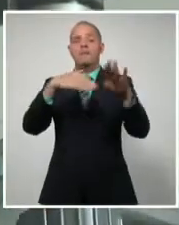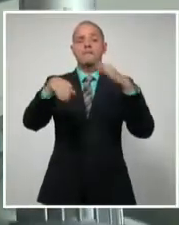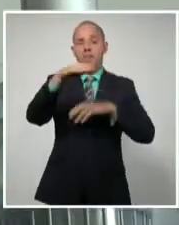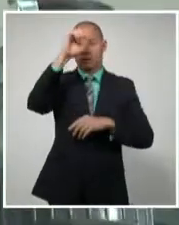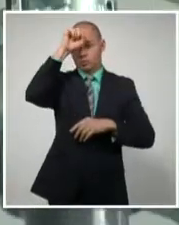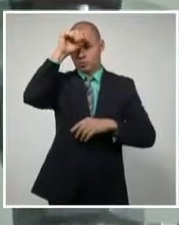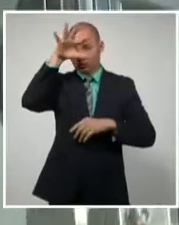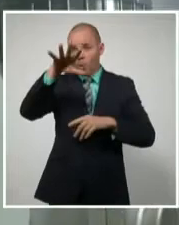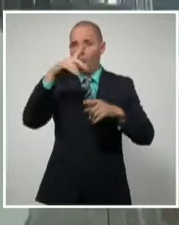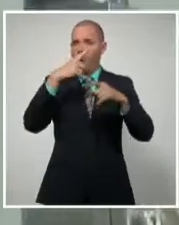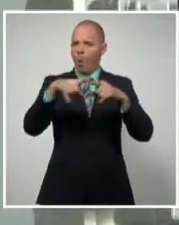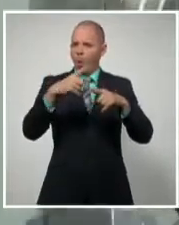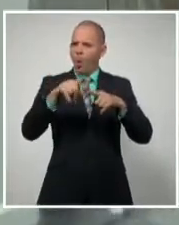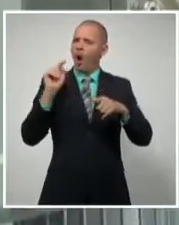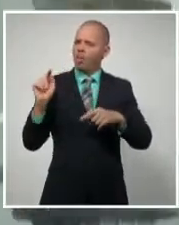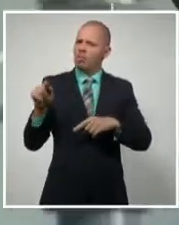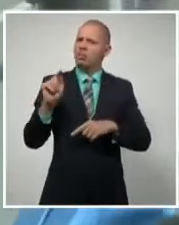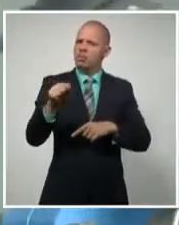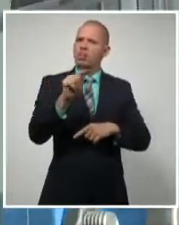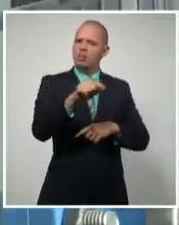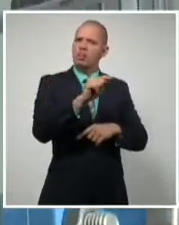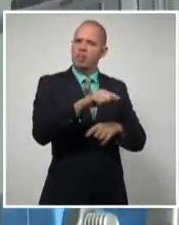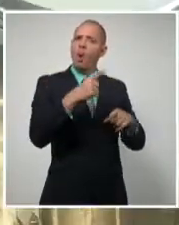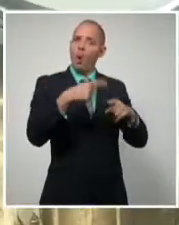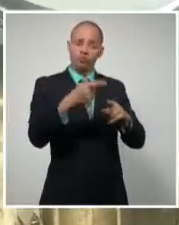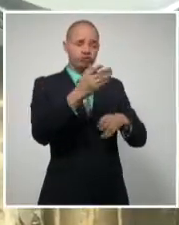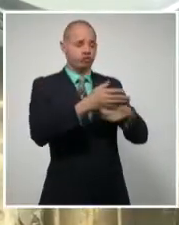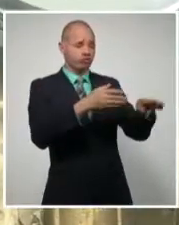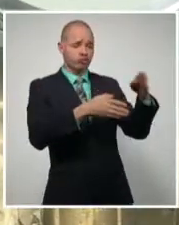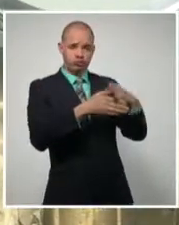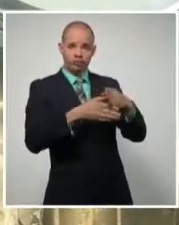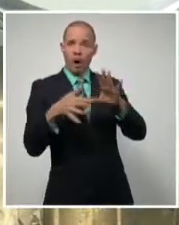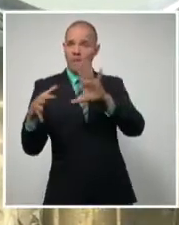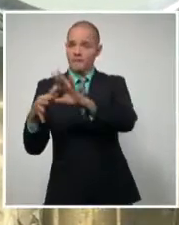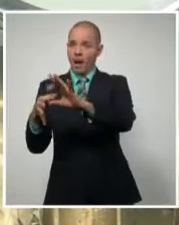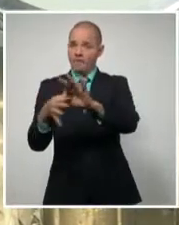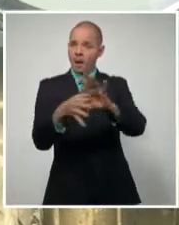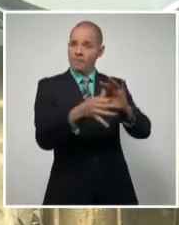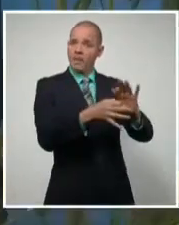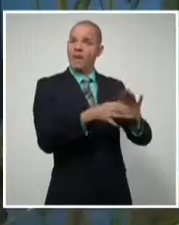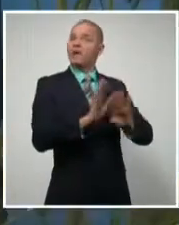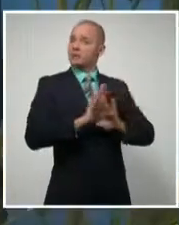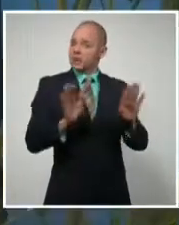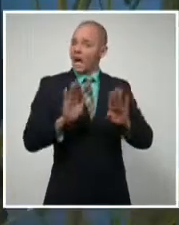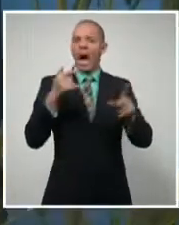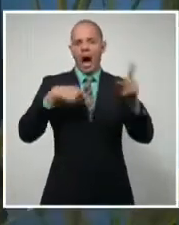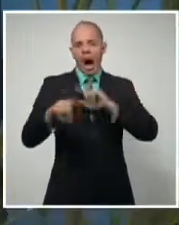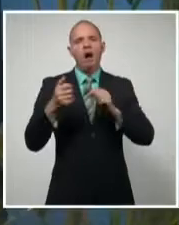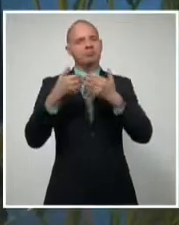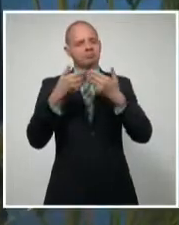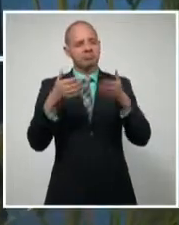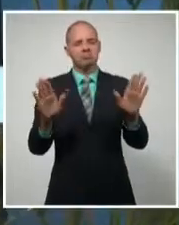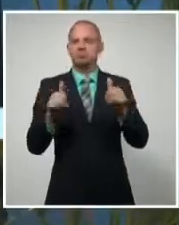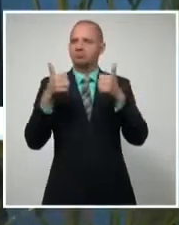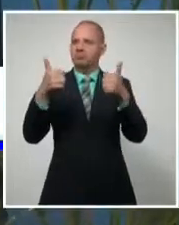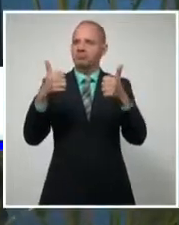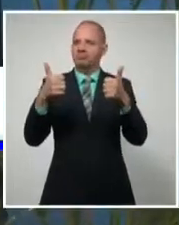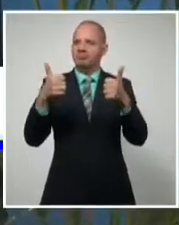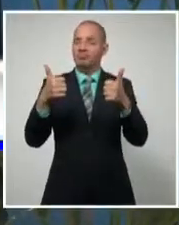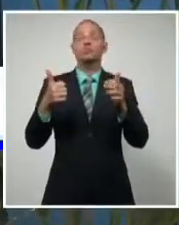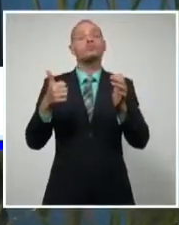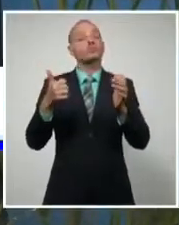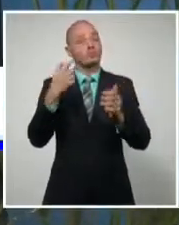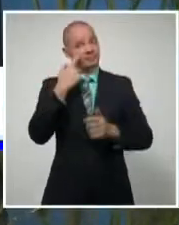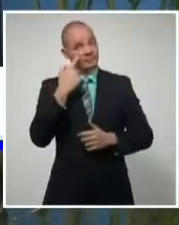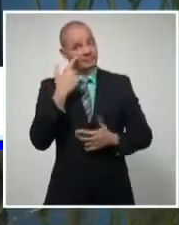y Cooperativas de la Construcción permite dar valor de uso a la inversión. Siempre respondiendo a lo